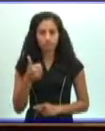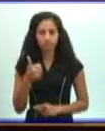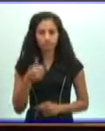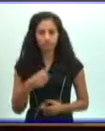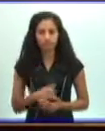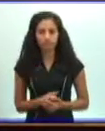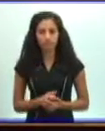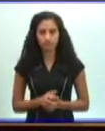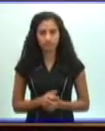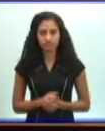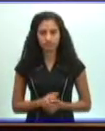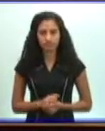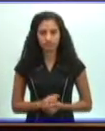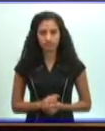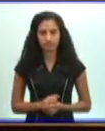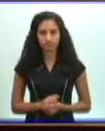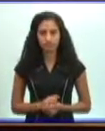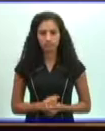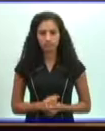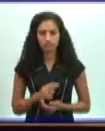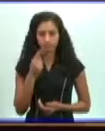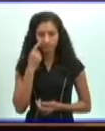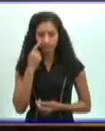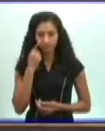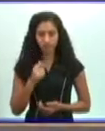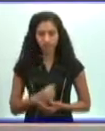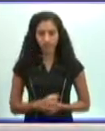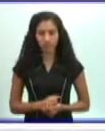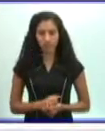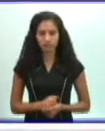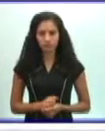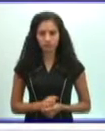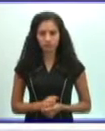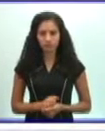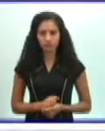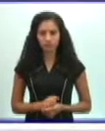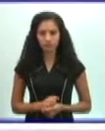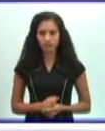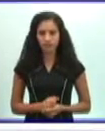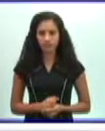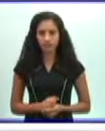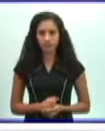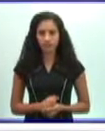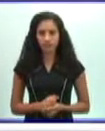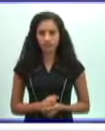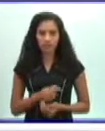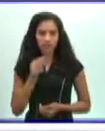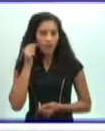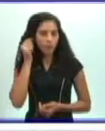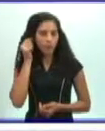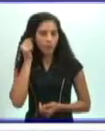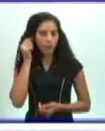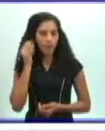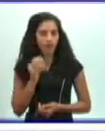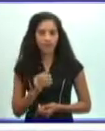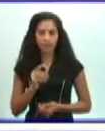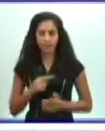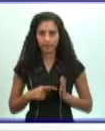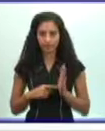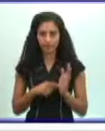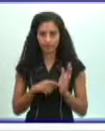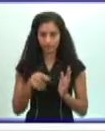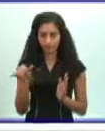ellos la razón. Volvamos allá. Marcela nos dio esta operación